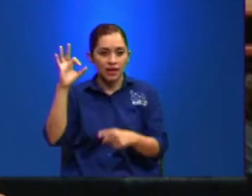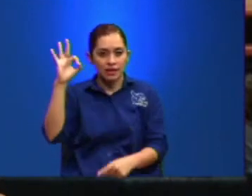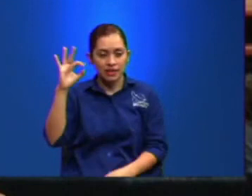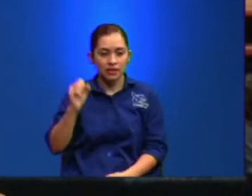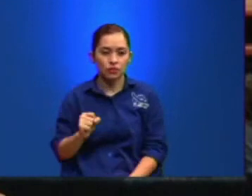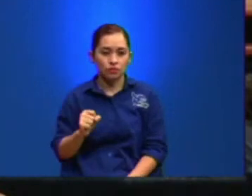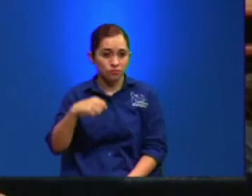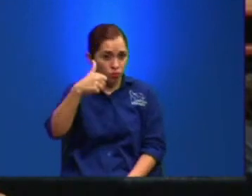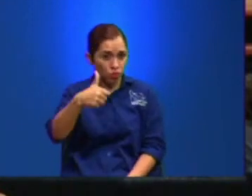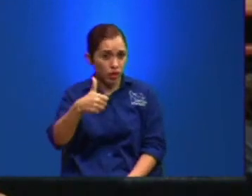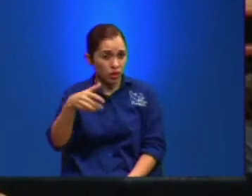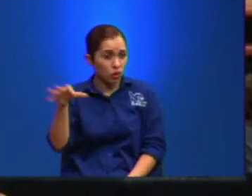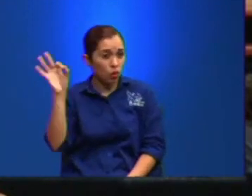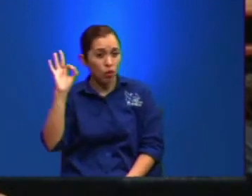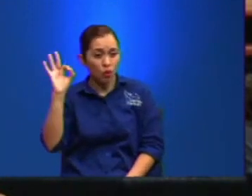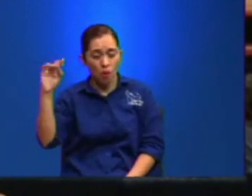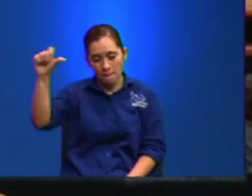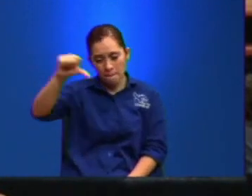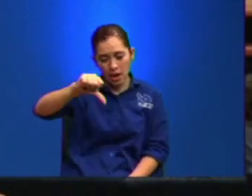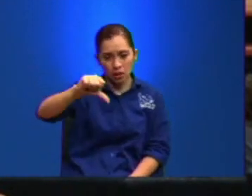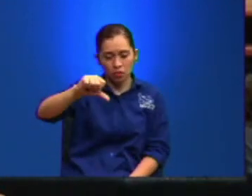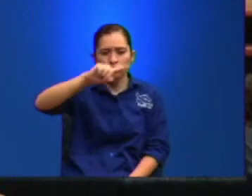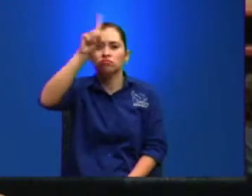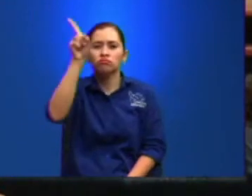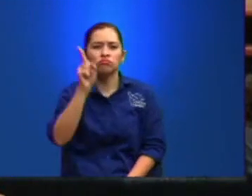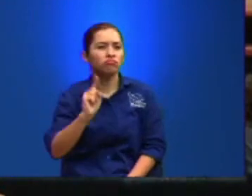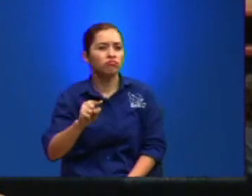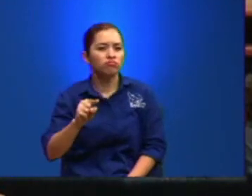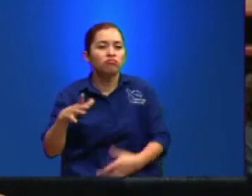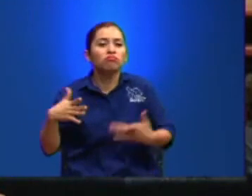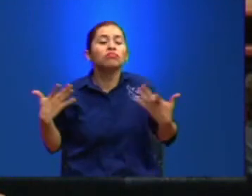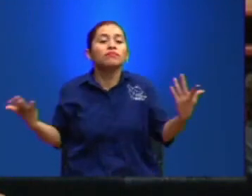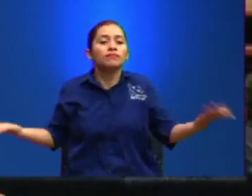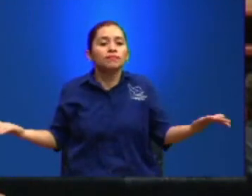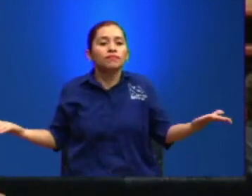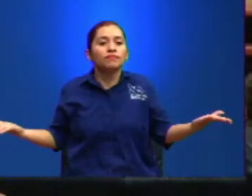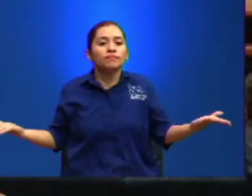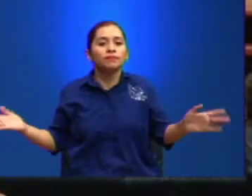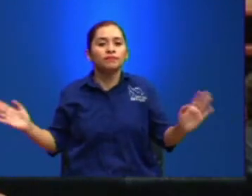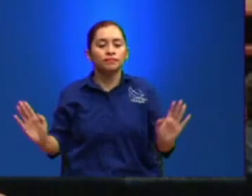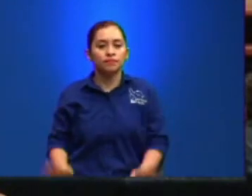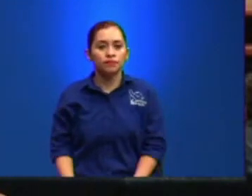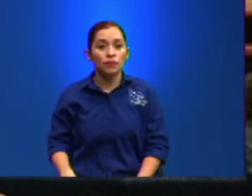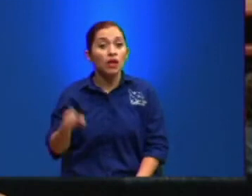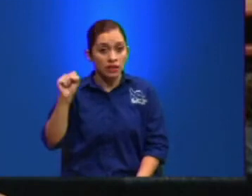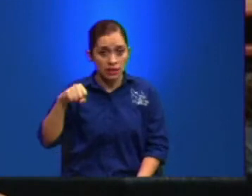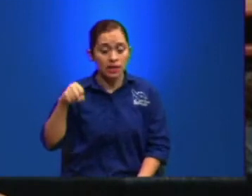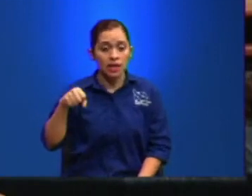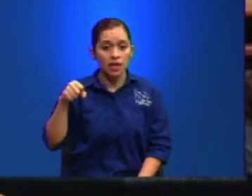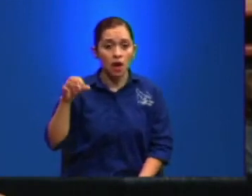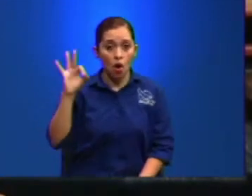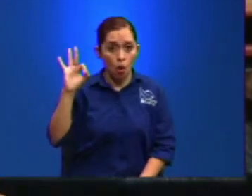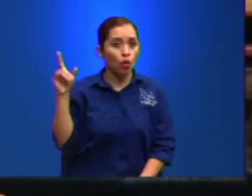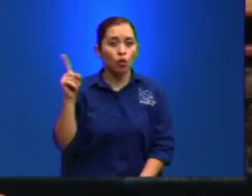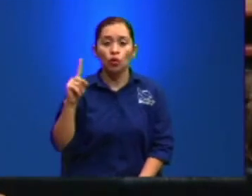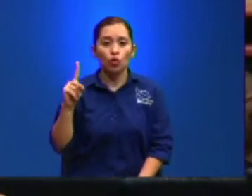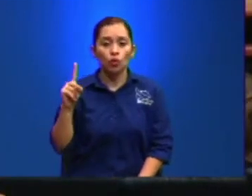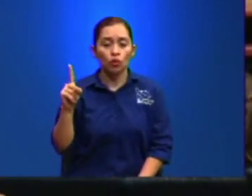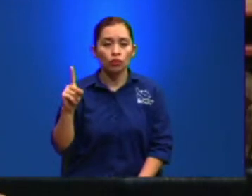pero así es y no sea tímido es bueno o malo sí o no es